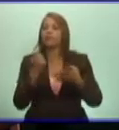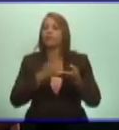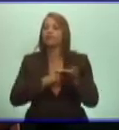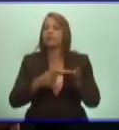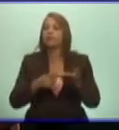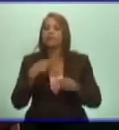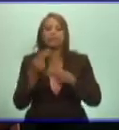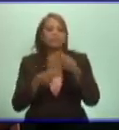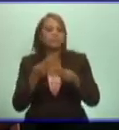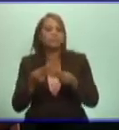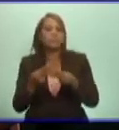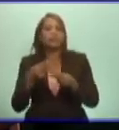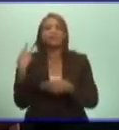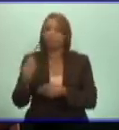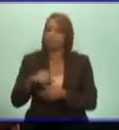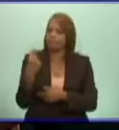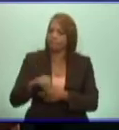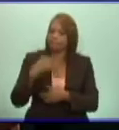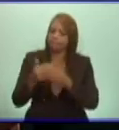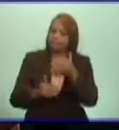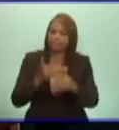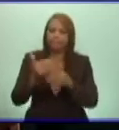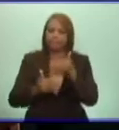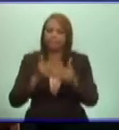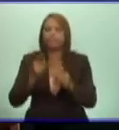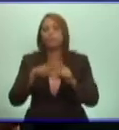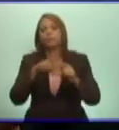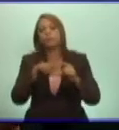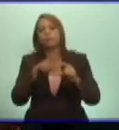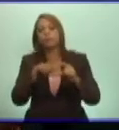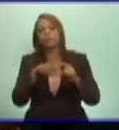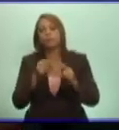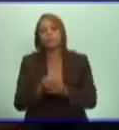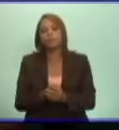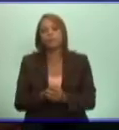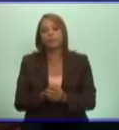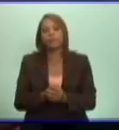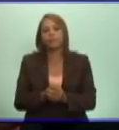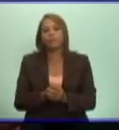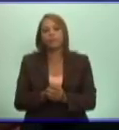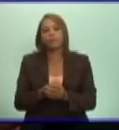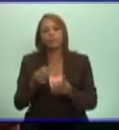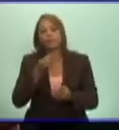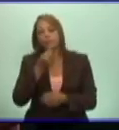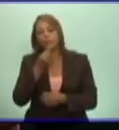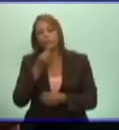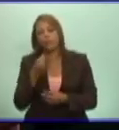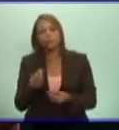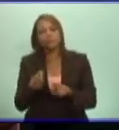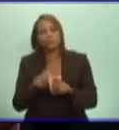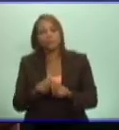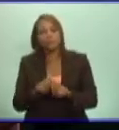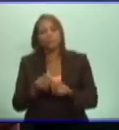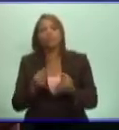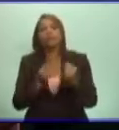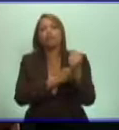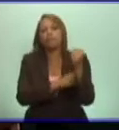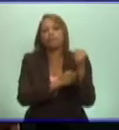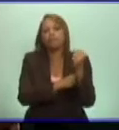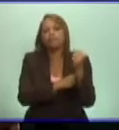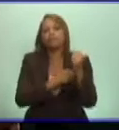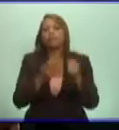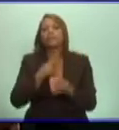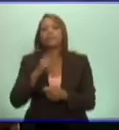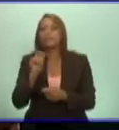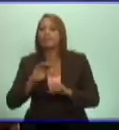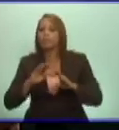la sistematización y ejercitación de contenidos. Nos dará la posibilidad de fortalecer el diagnóstico, a partir